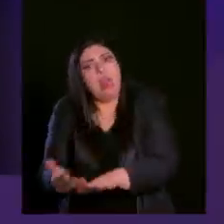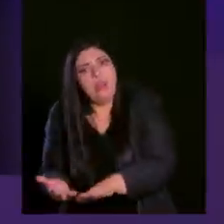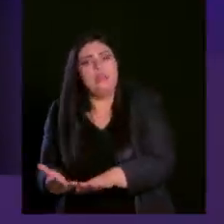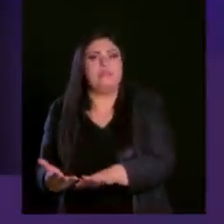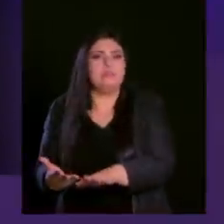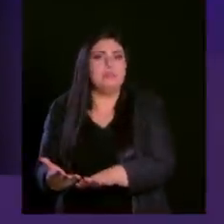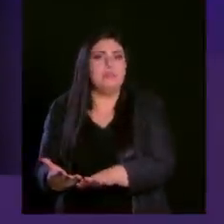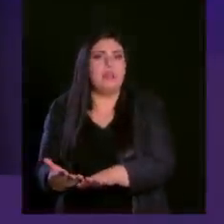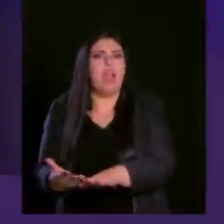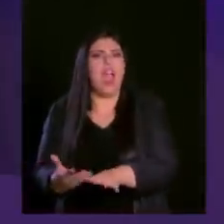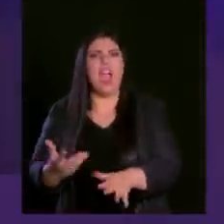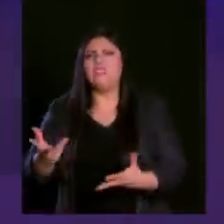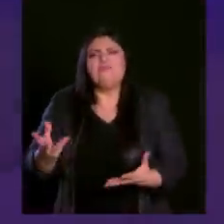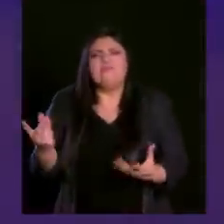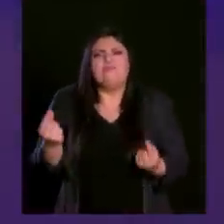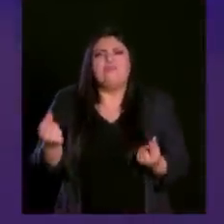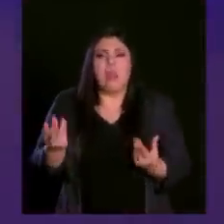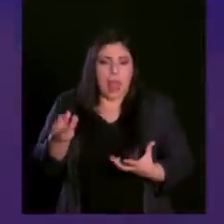batallas internas